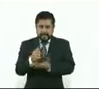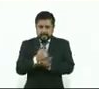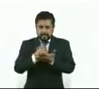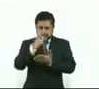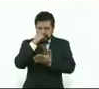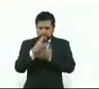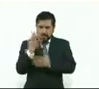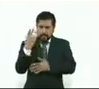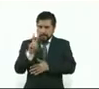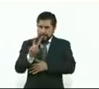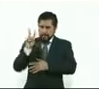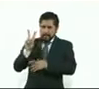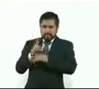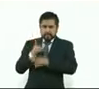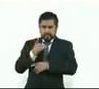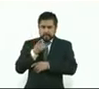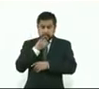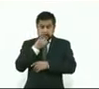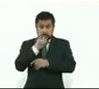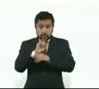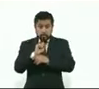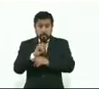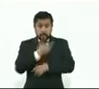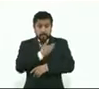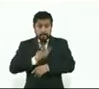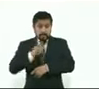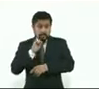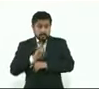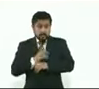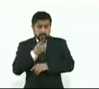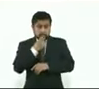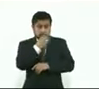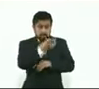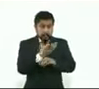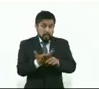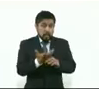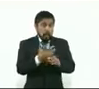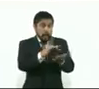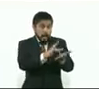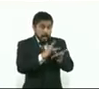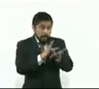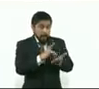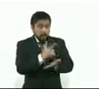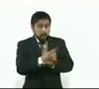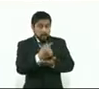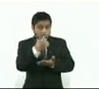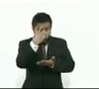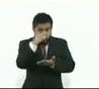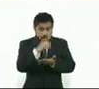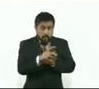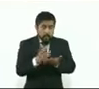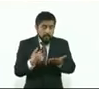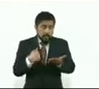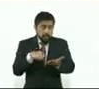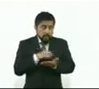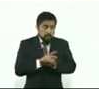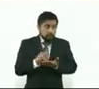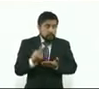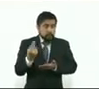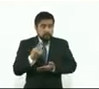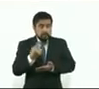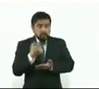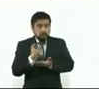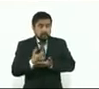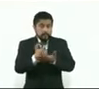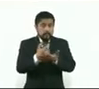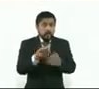doctora. La presidenta dice que ha solicitado a su gobierno una ampliación, un apoyo presupuestal para poder hacer ese pago, ya que argumenta que el presupuesto